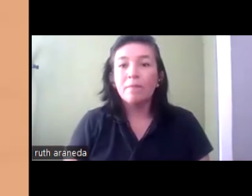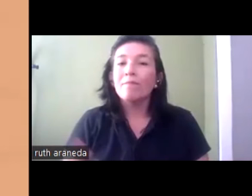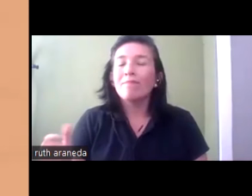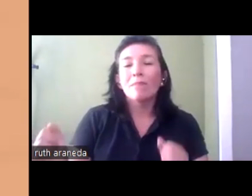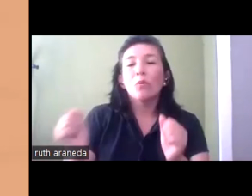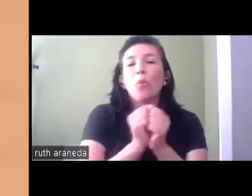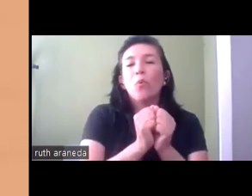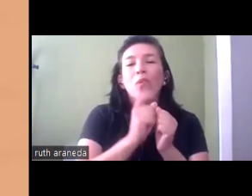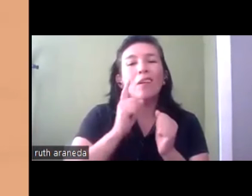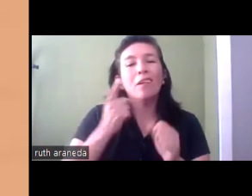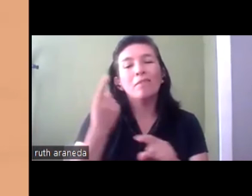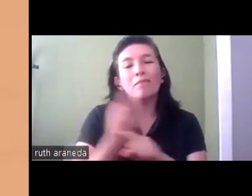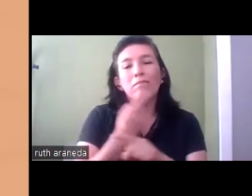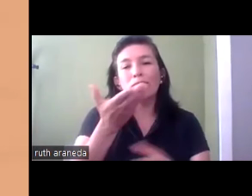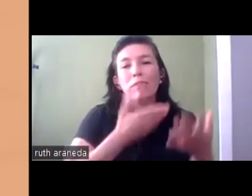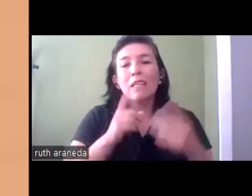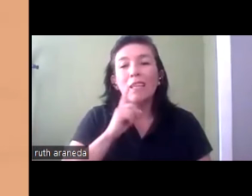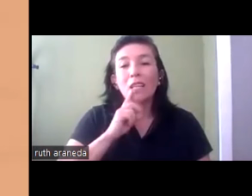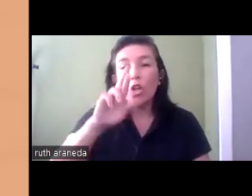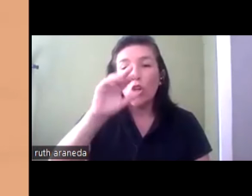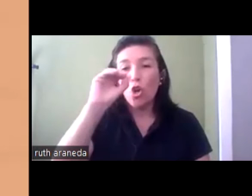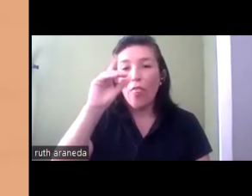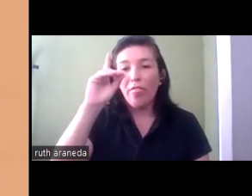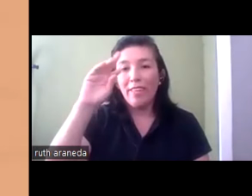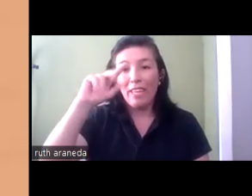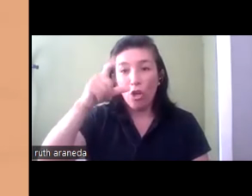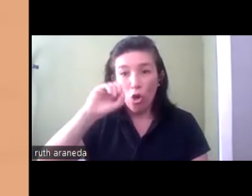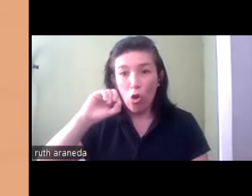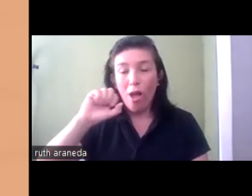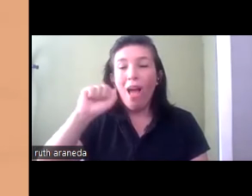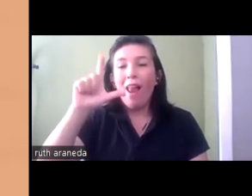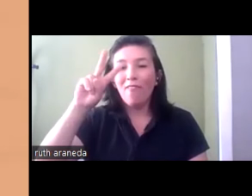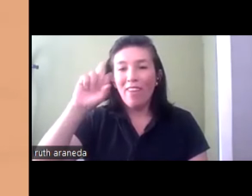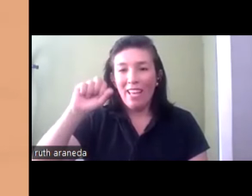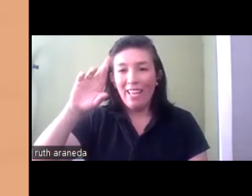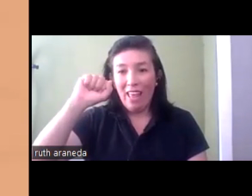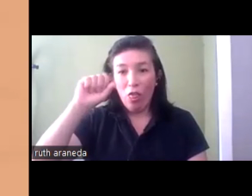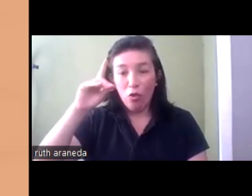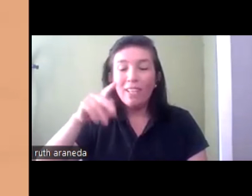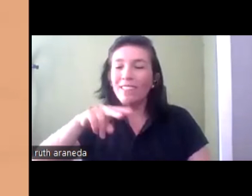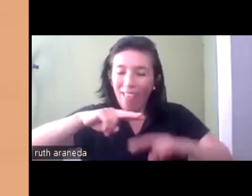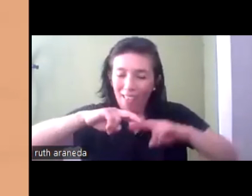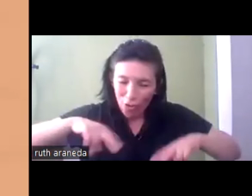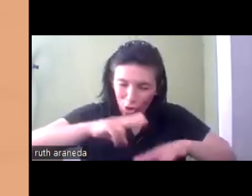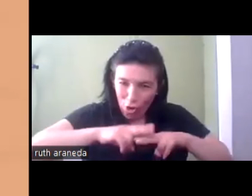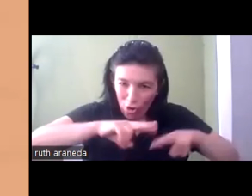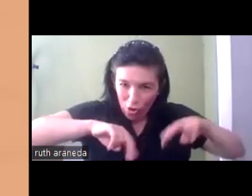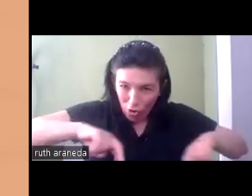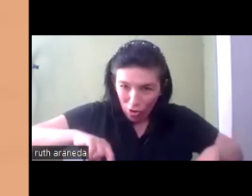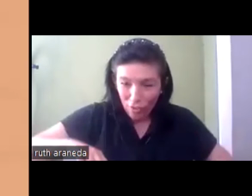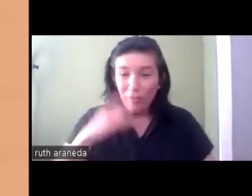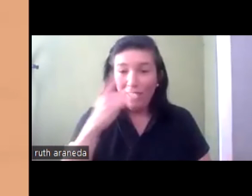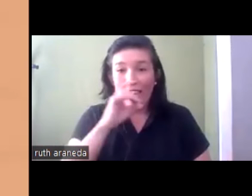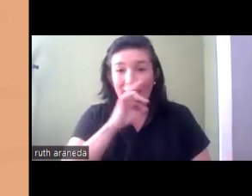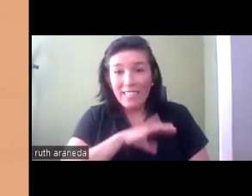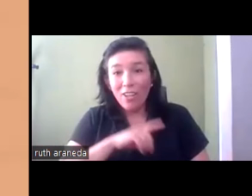en la conversación Rodrigo Alvarado Lazo, que es arqueólogo de la Universidad de Chile, Ignacio Monroy Matus,